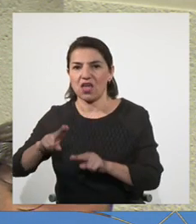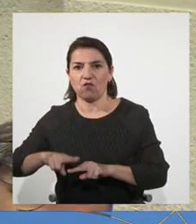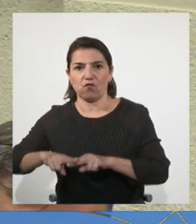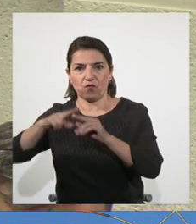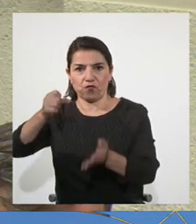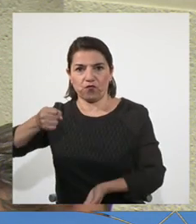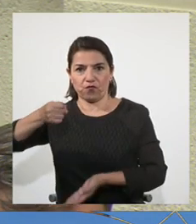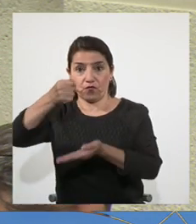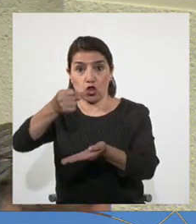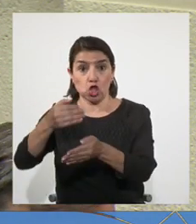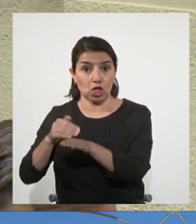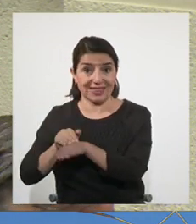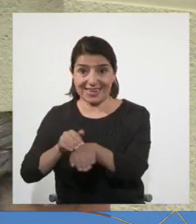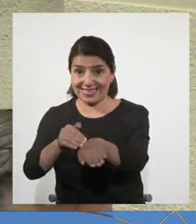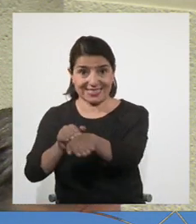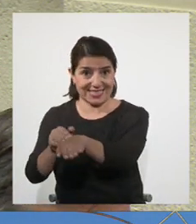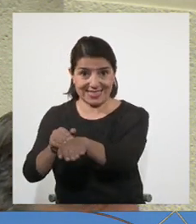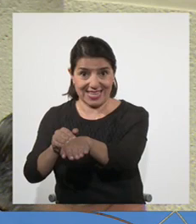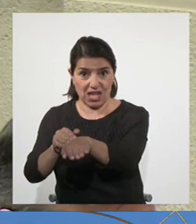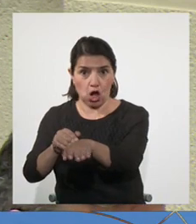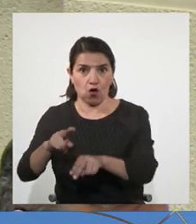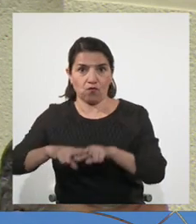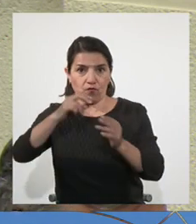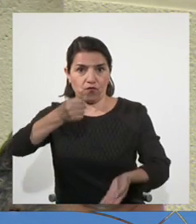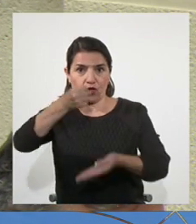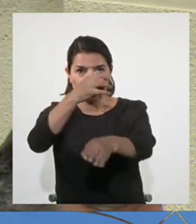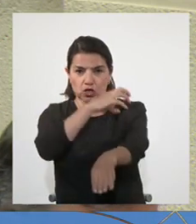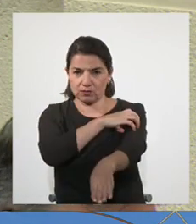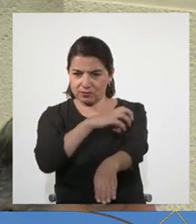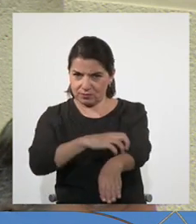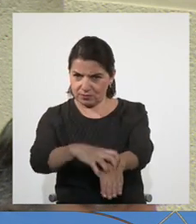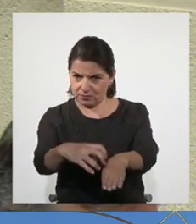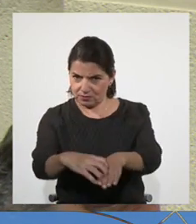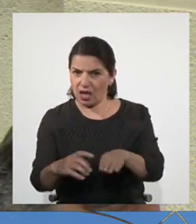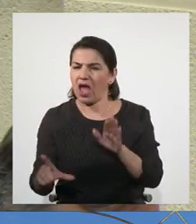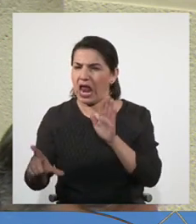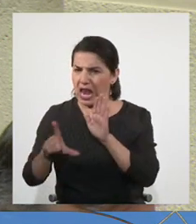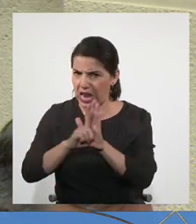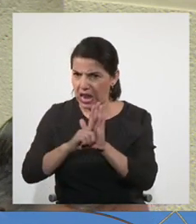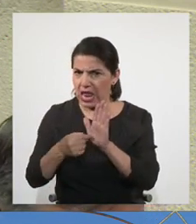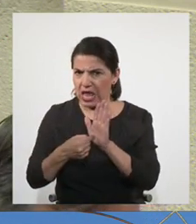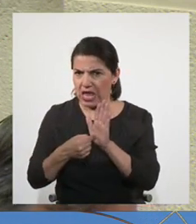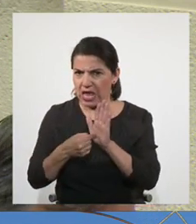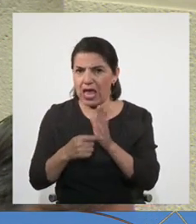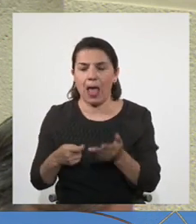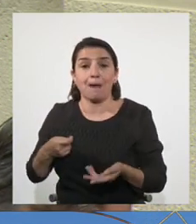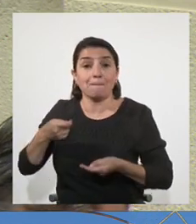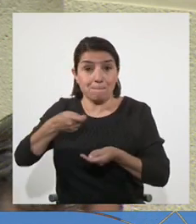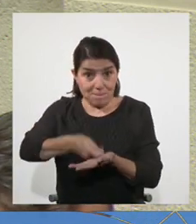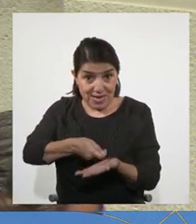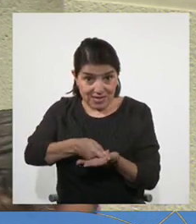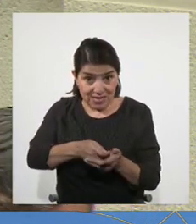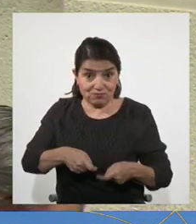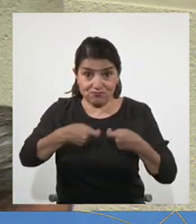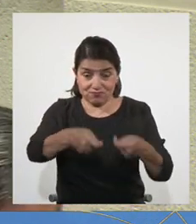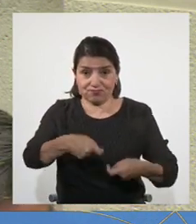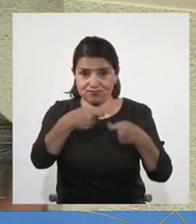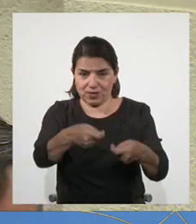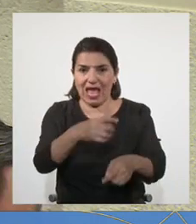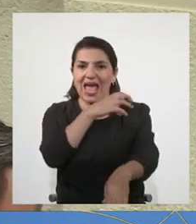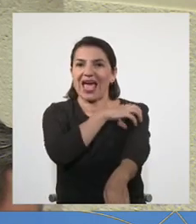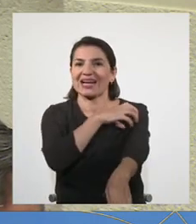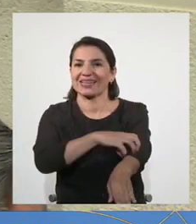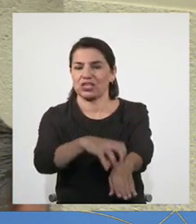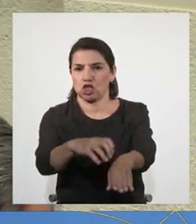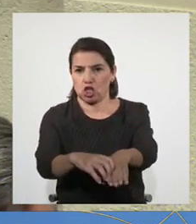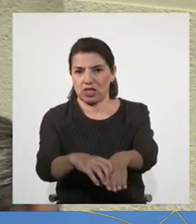pedir que los recursos que se invierten justamente por la ley espejo se inviertan en transporte público en regiones. Ese era el primer tema. Y lo